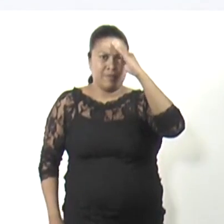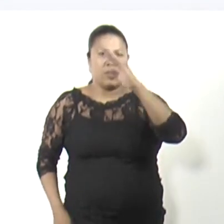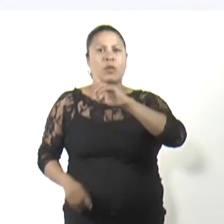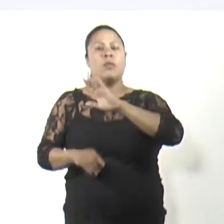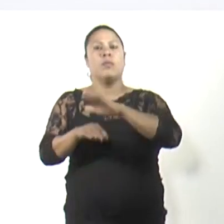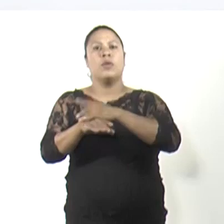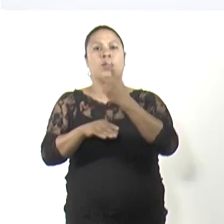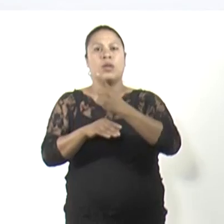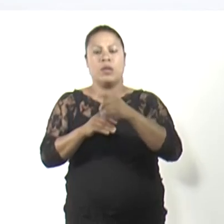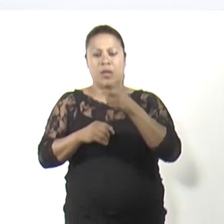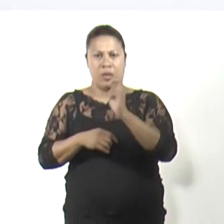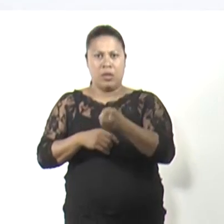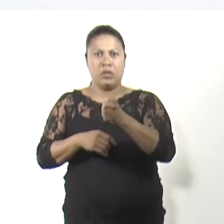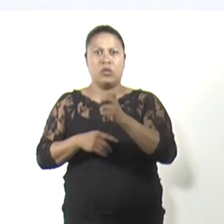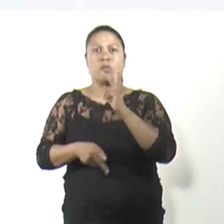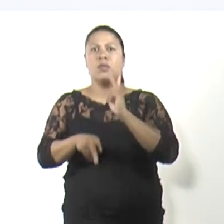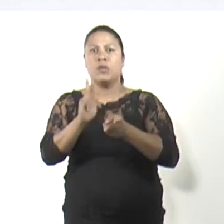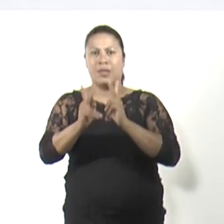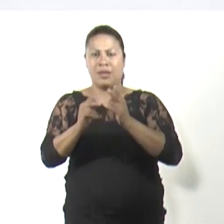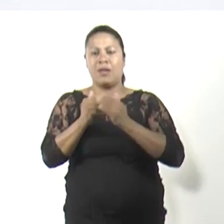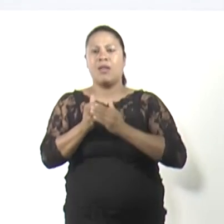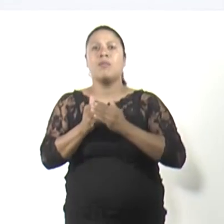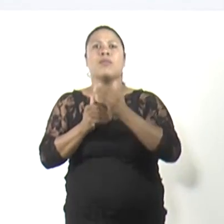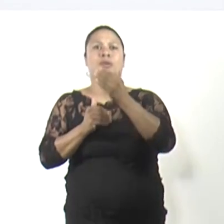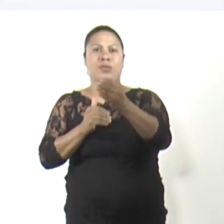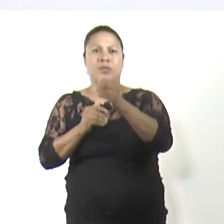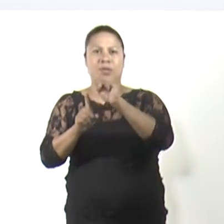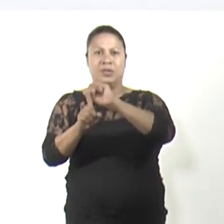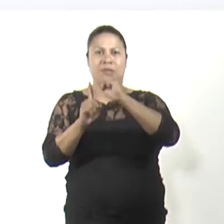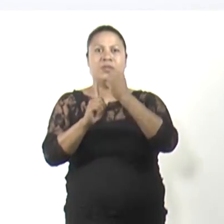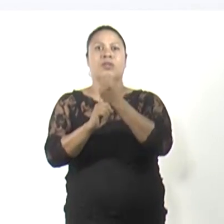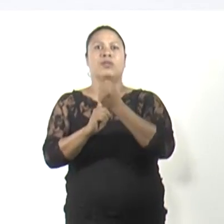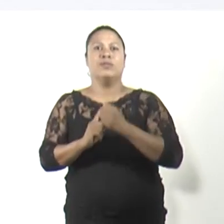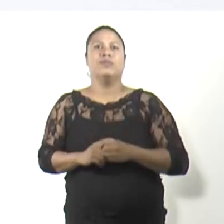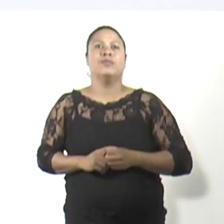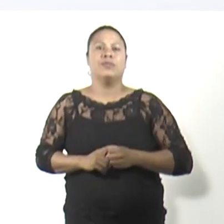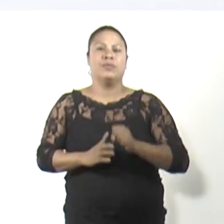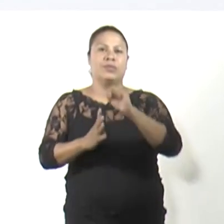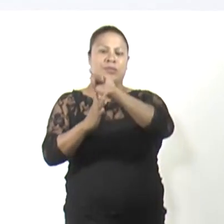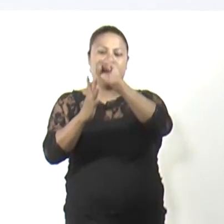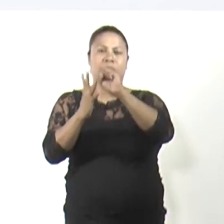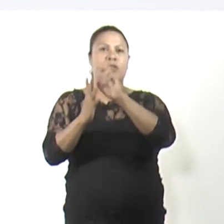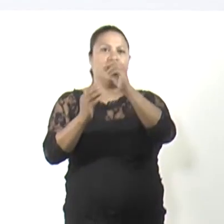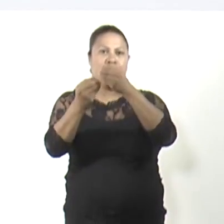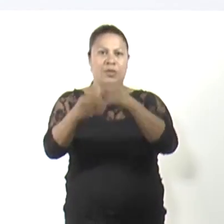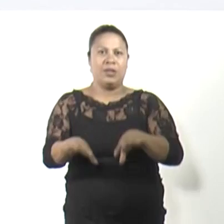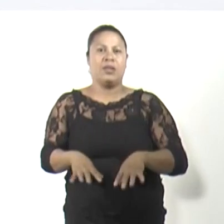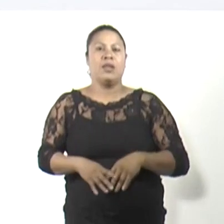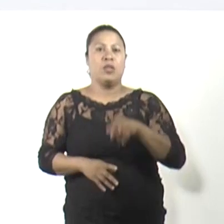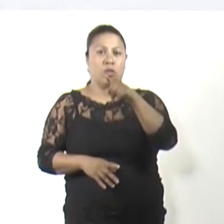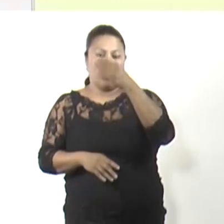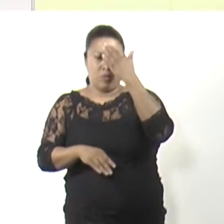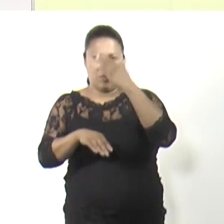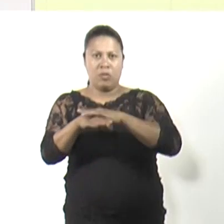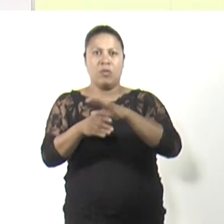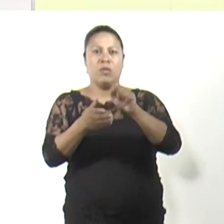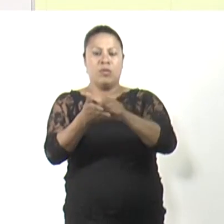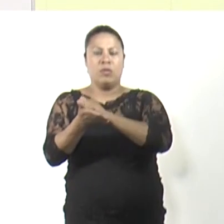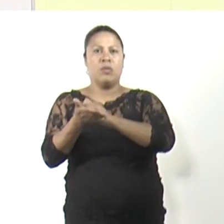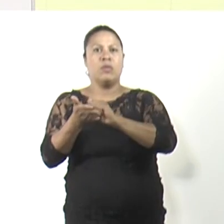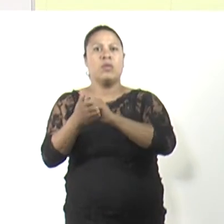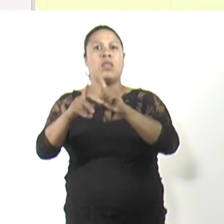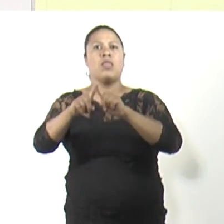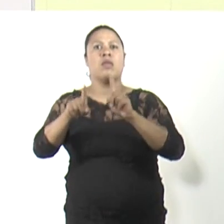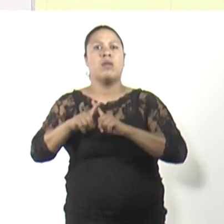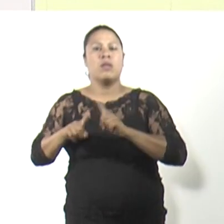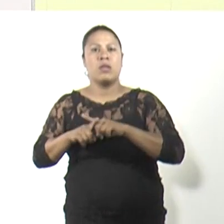porque esto lo vamos a retomar en las siguientes sesiones, y que no los pierdas. Toma nota. La